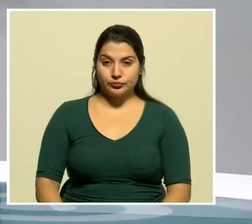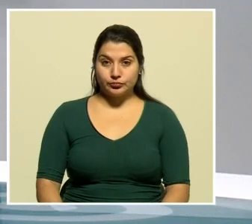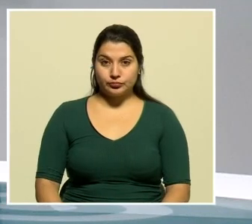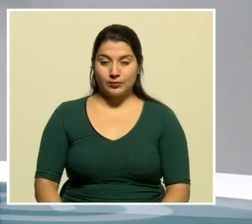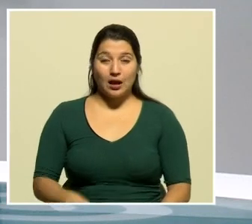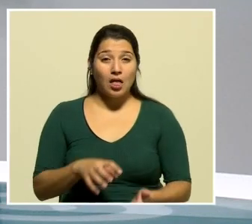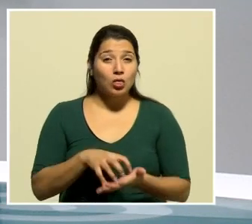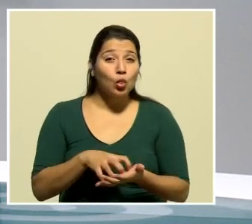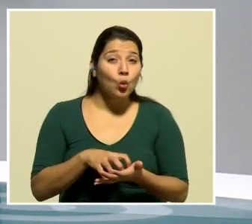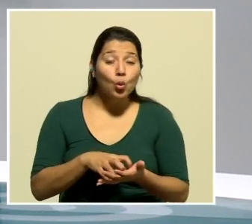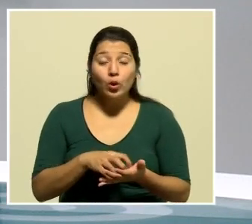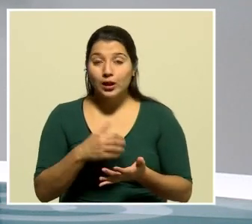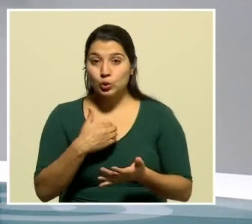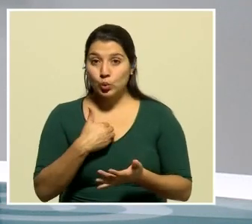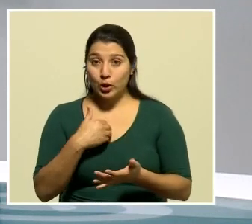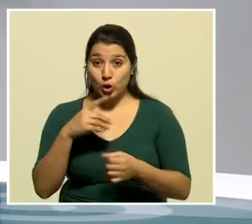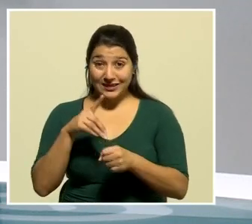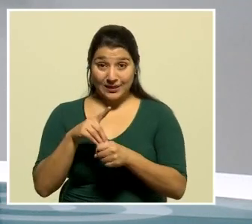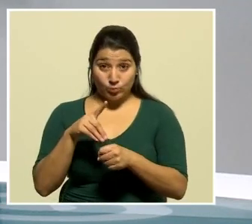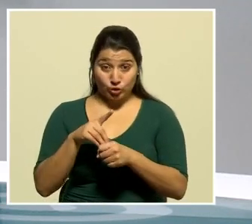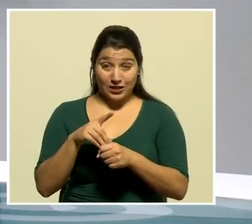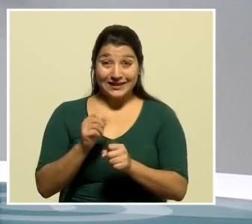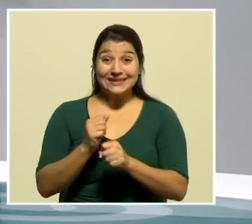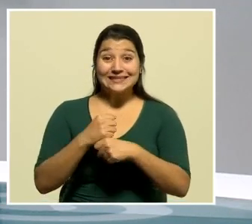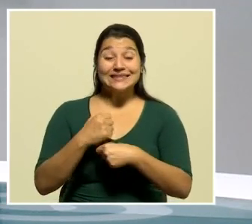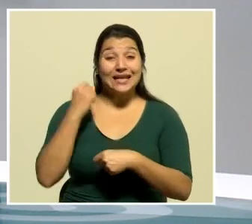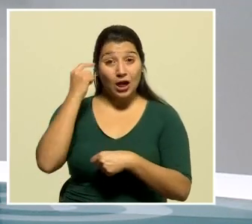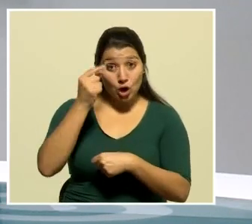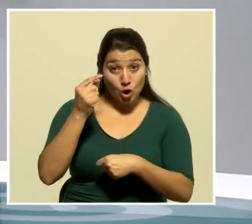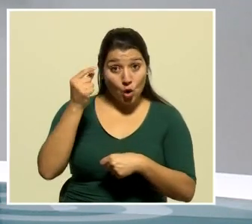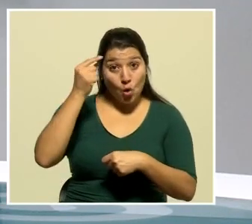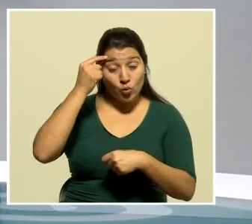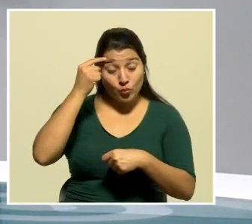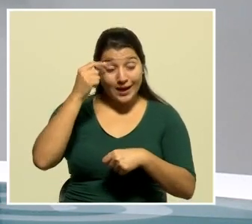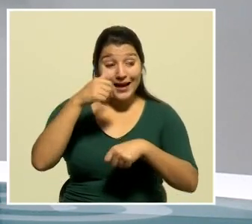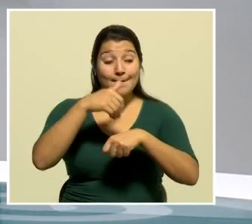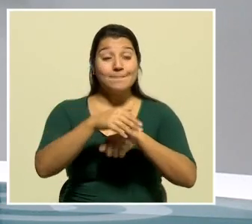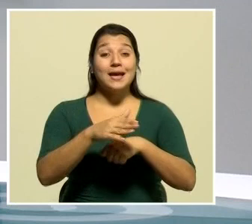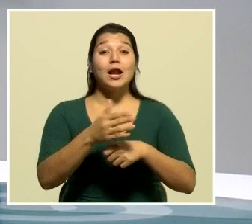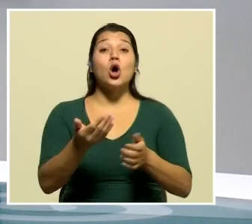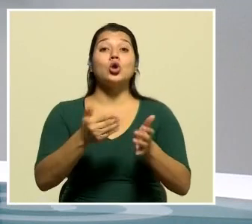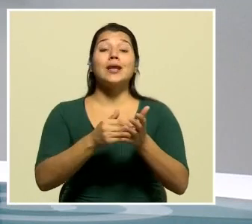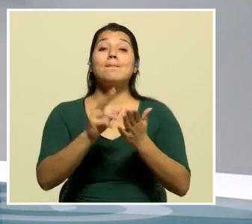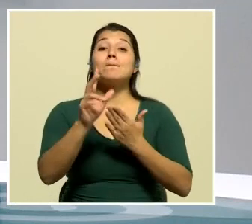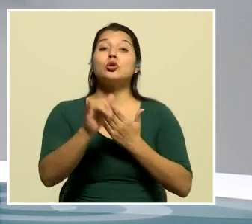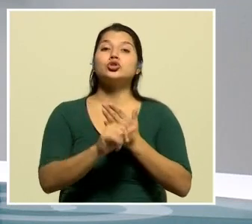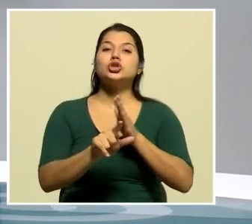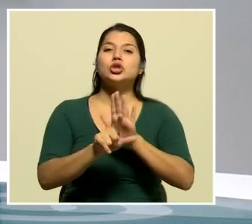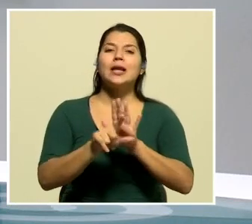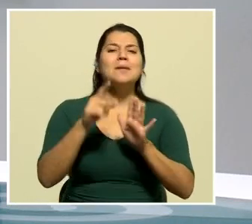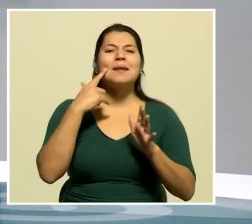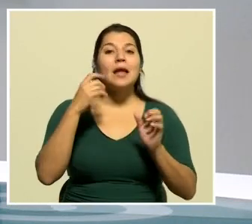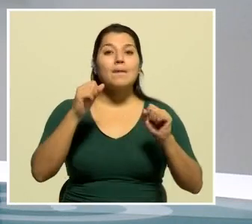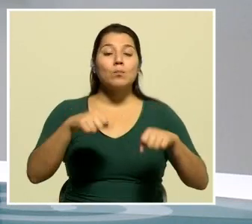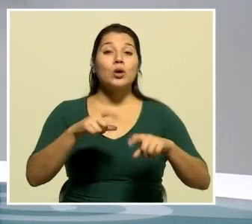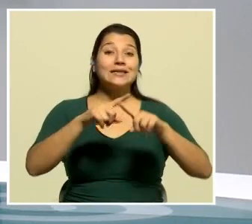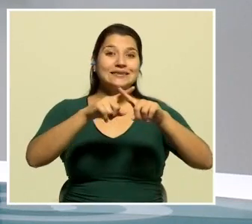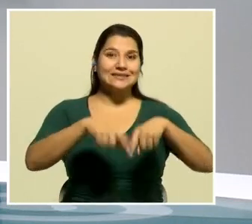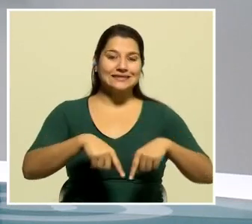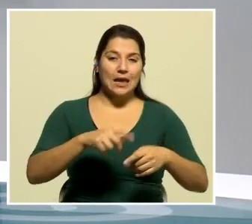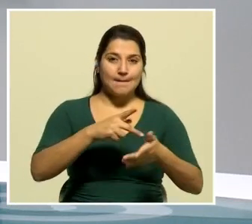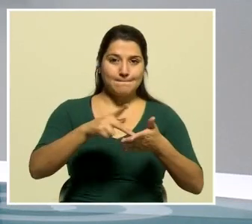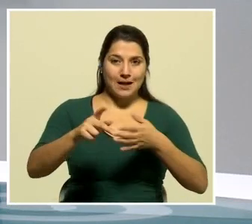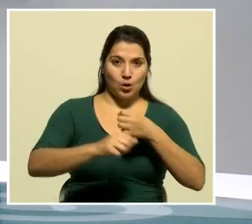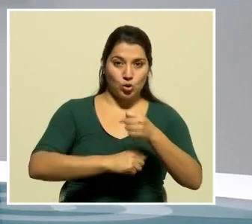Las dudas de los diputados hicieron que el Poder Ejecutivo enviara un nuevo proyecto para eliminar el pago de las